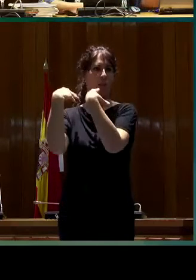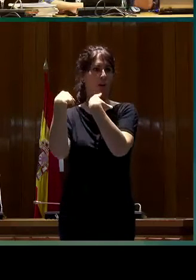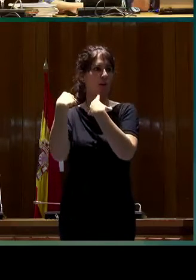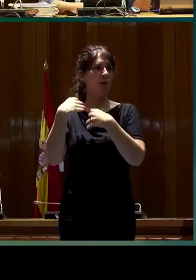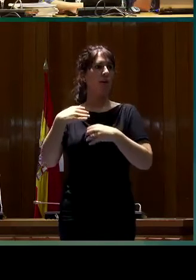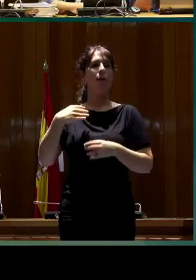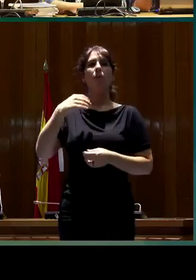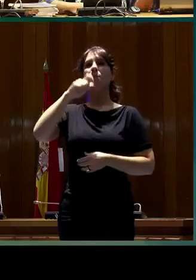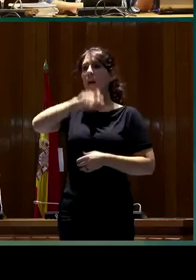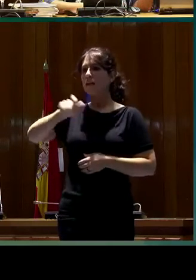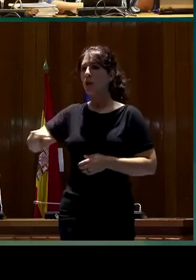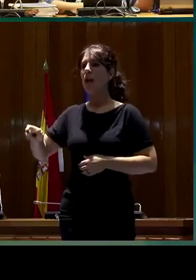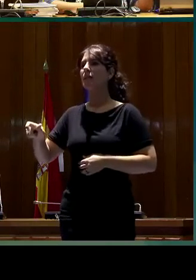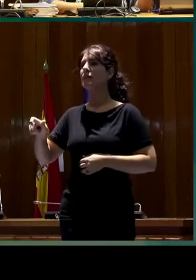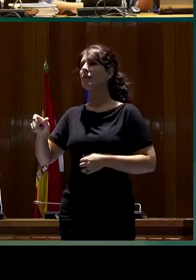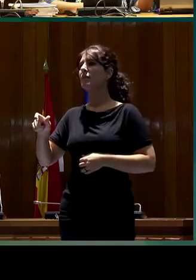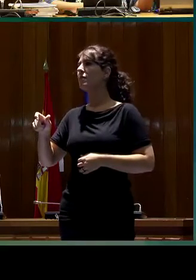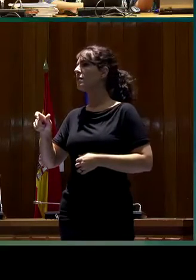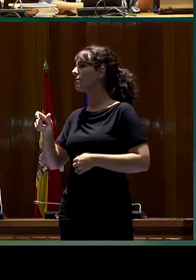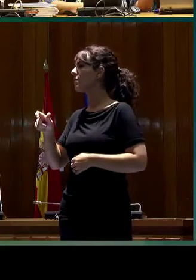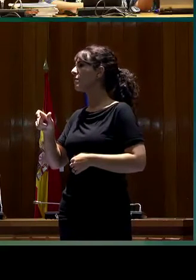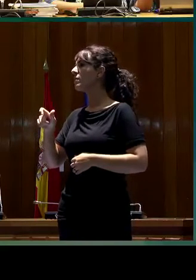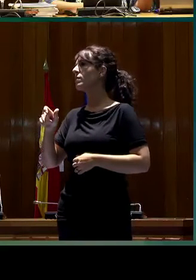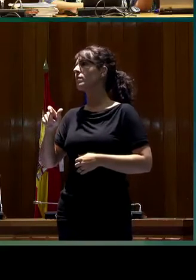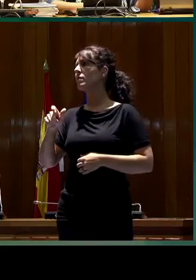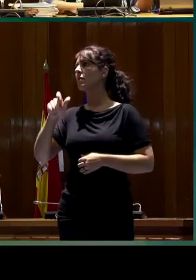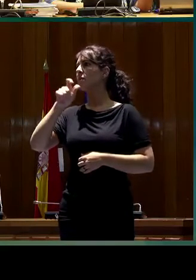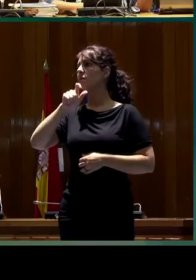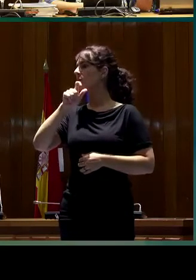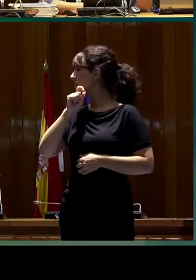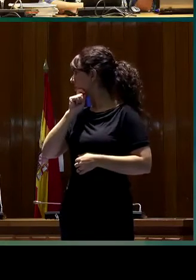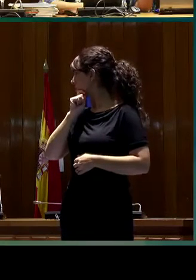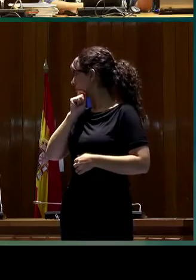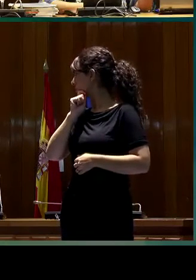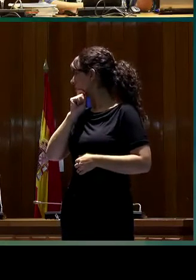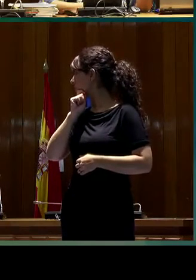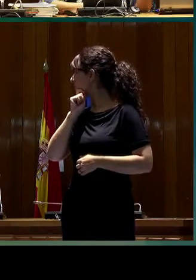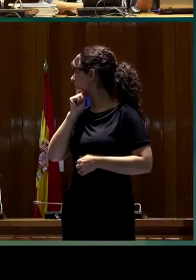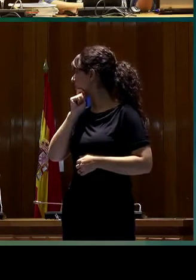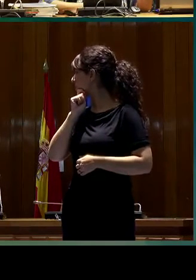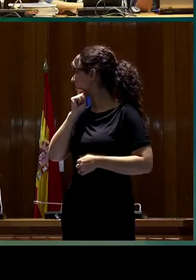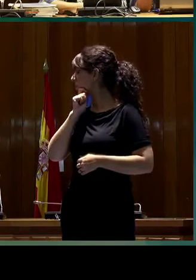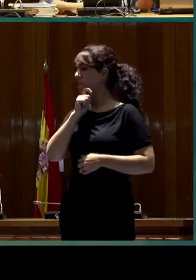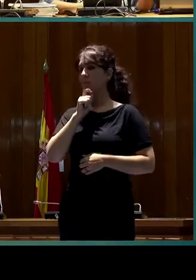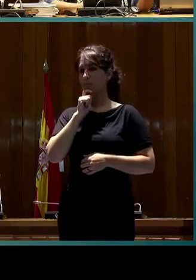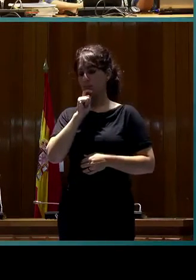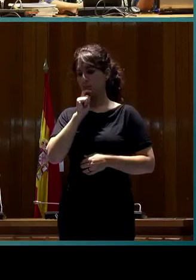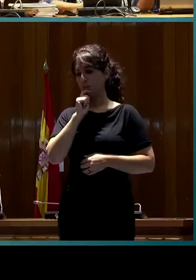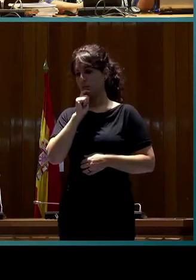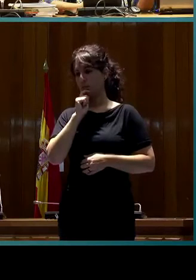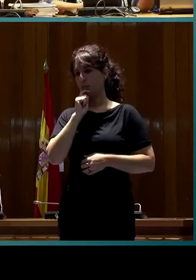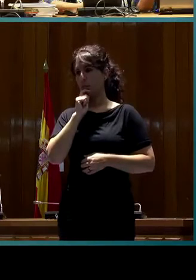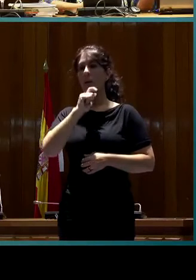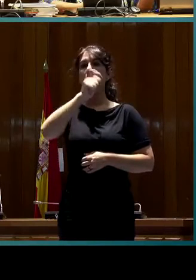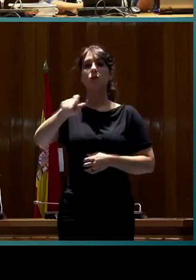de personas sordas. Yo cuando en la biblioteca y hablo con bibliotecarios de la lengua de signos, yo siempre lo comento, que no solo las personas sordas utilizáis la